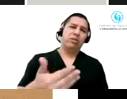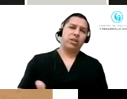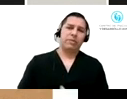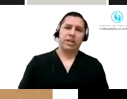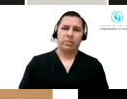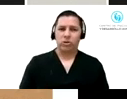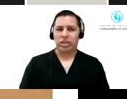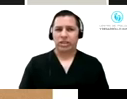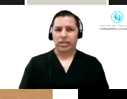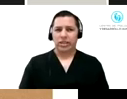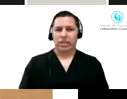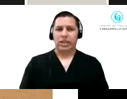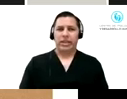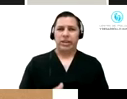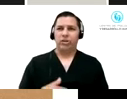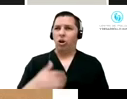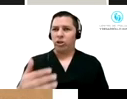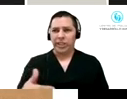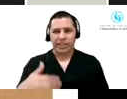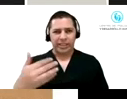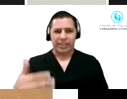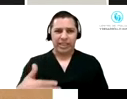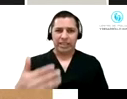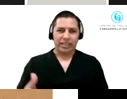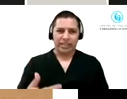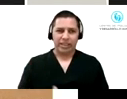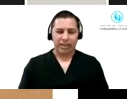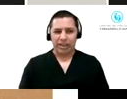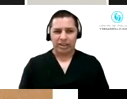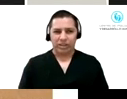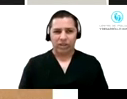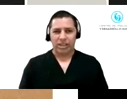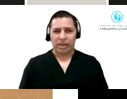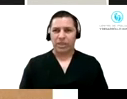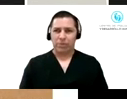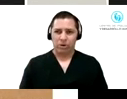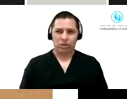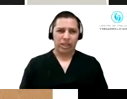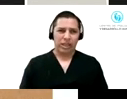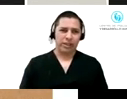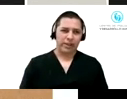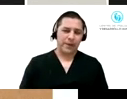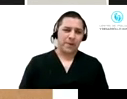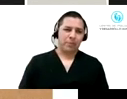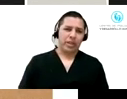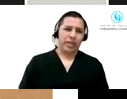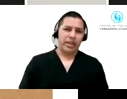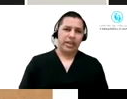tema de los exámenes de próstata, todos los chistes que se hacen en relación al examen de próstata,